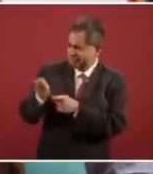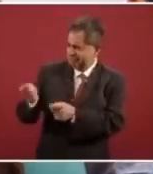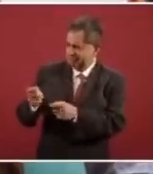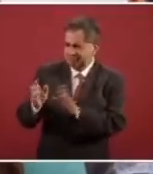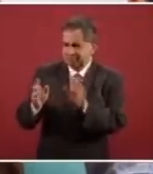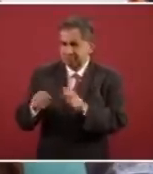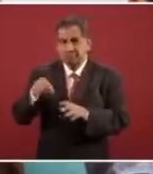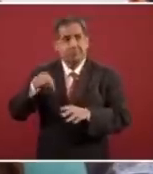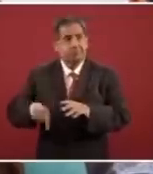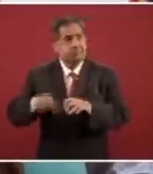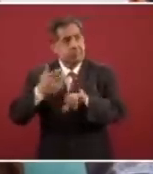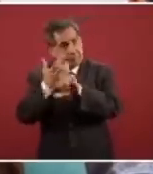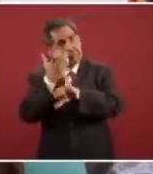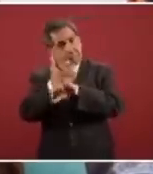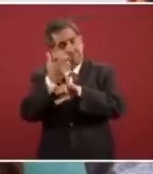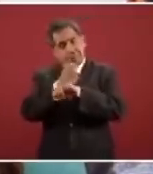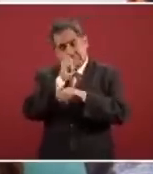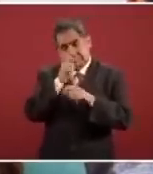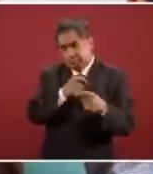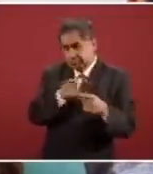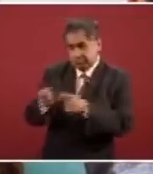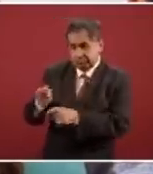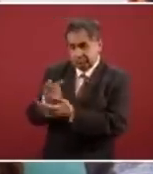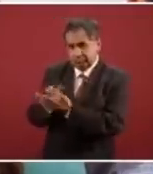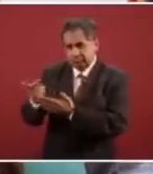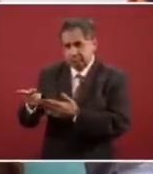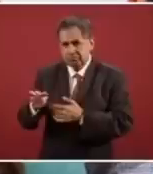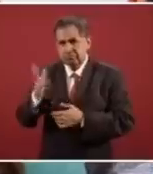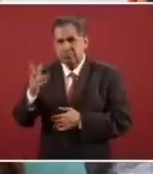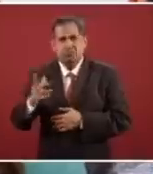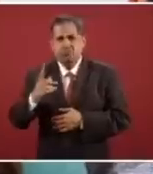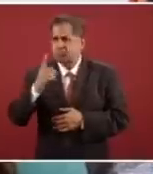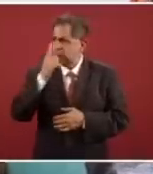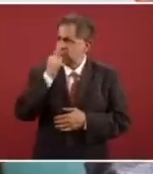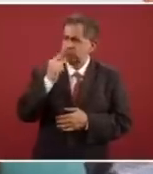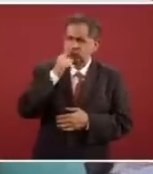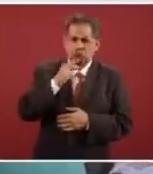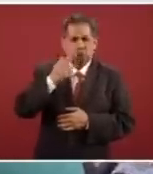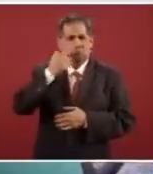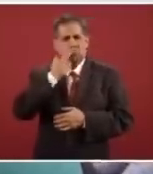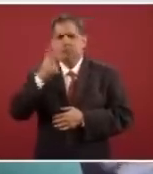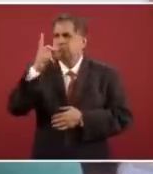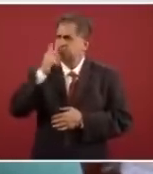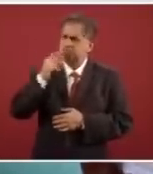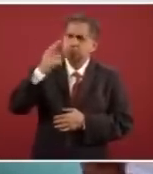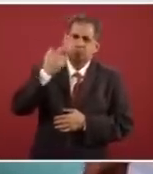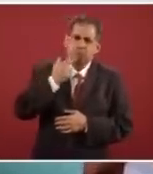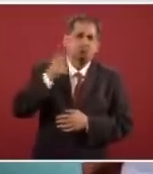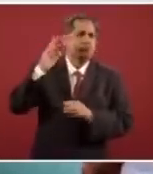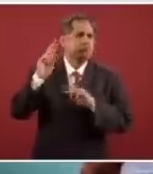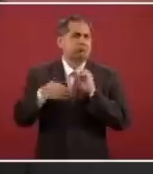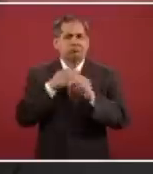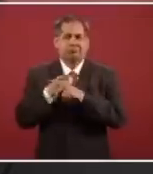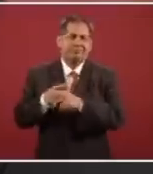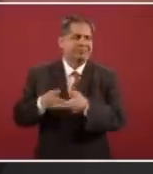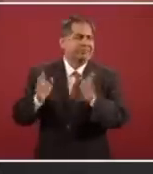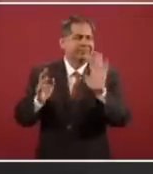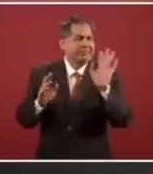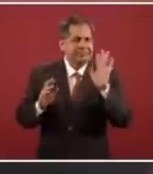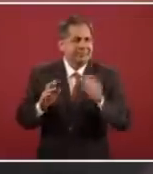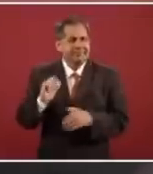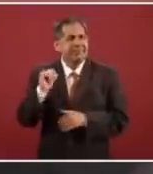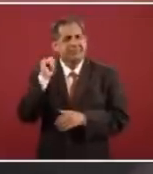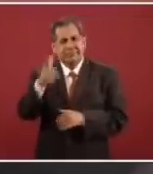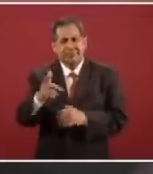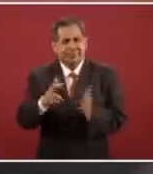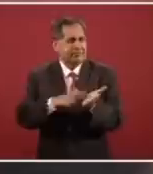aquí y en Estados Unidos también, como el policía del mundo. Bueno, hay una